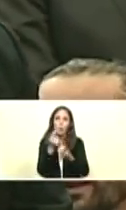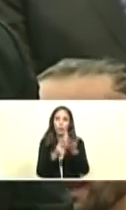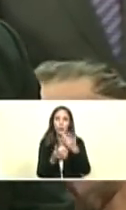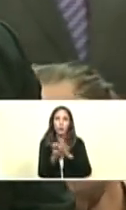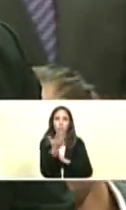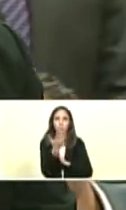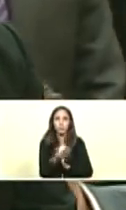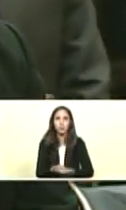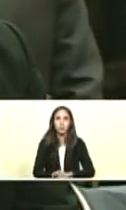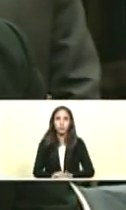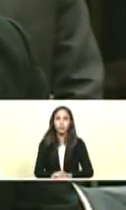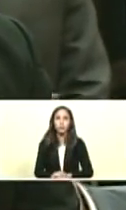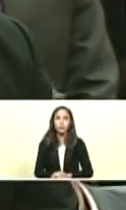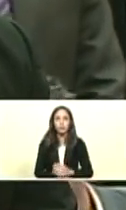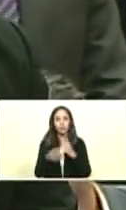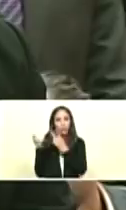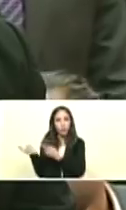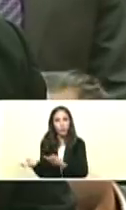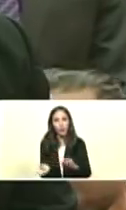Landaeta Parra, bienvenido.